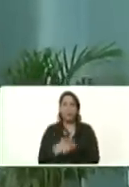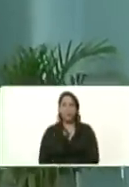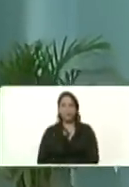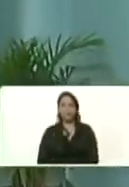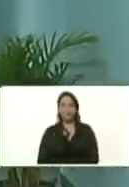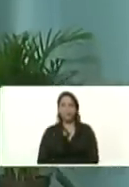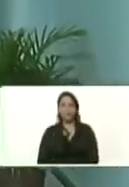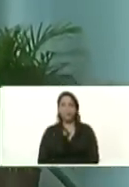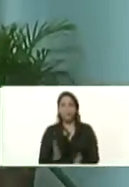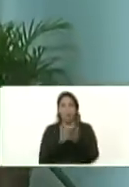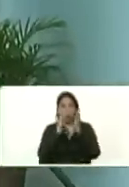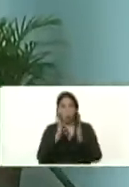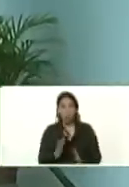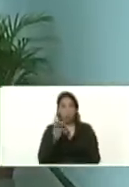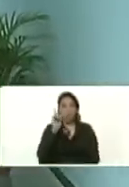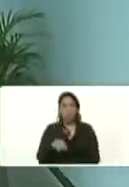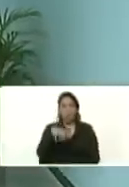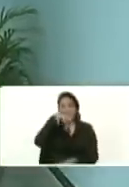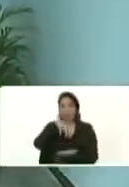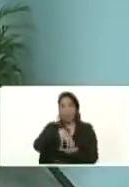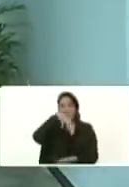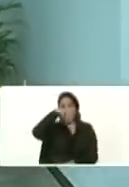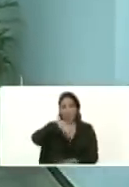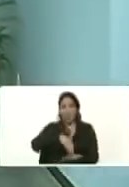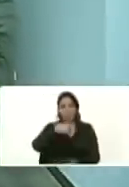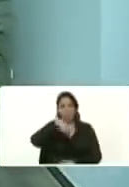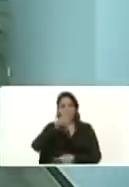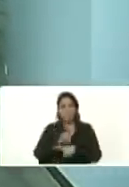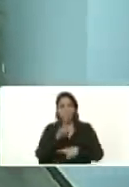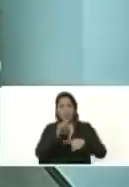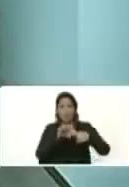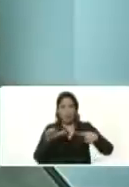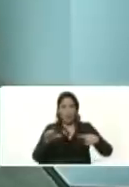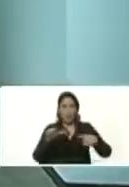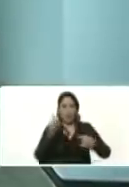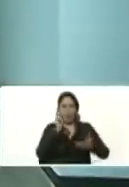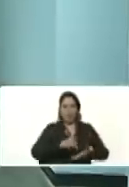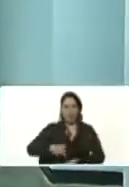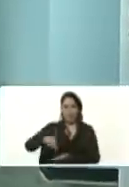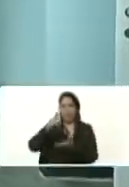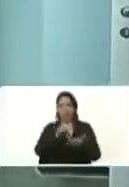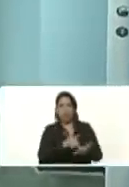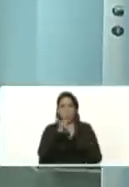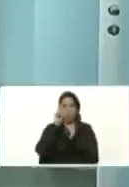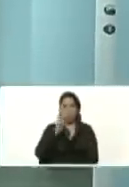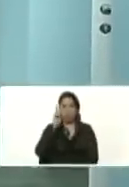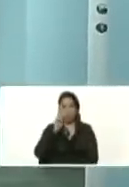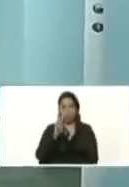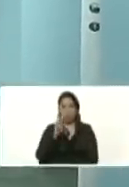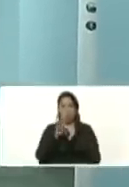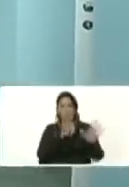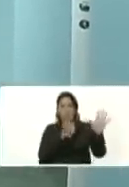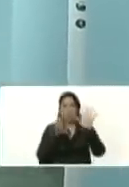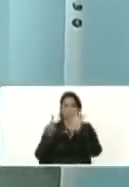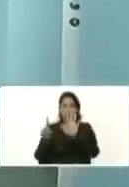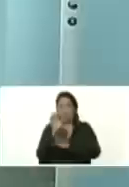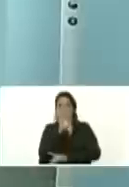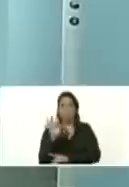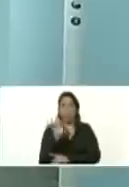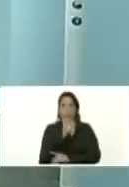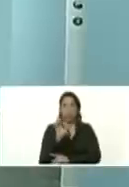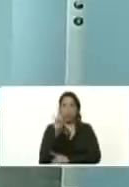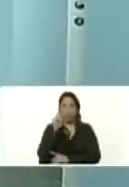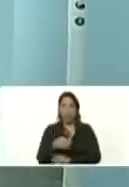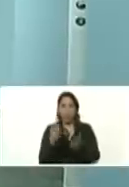parte de los estudiantes en el caso de estado miranda esta primera semana hemos tenido una asistencia de la planta profesoral que ronda el 96% de los